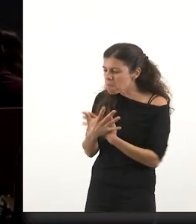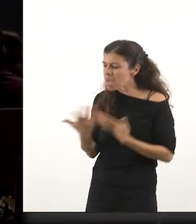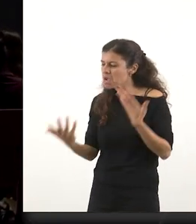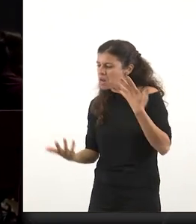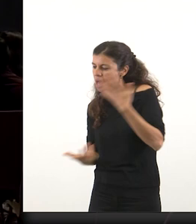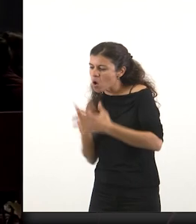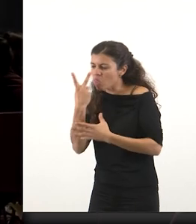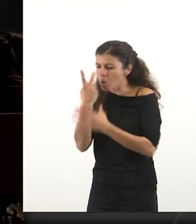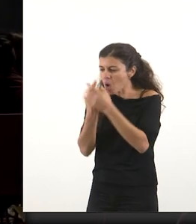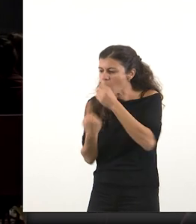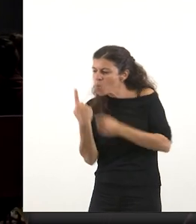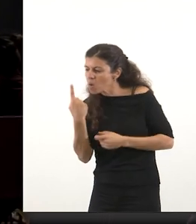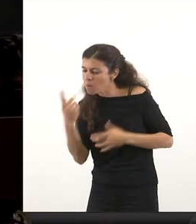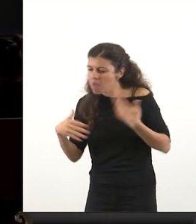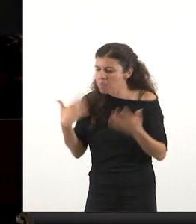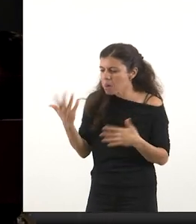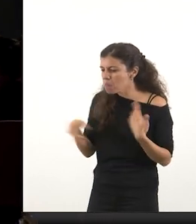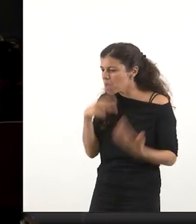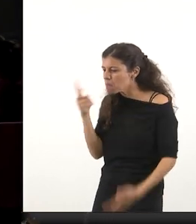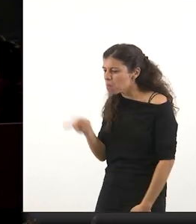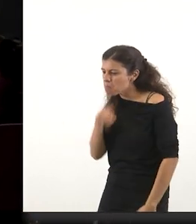bla, bla, bla, bla, bla, bla, bla, car.